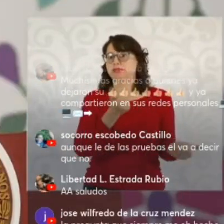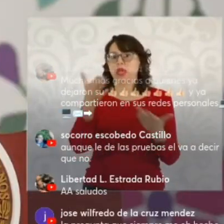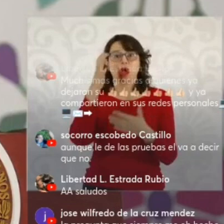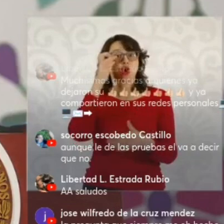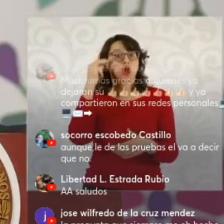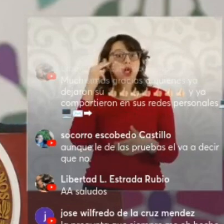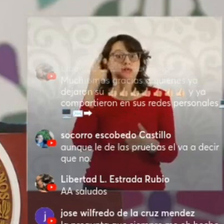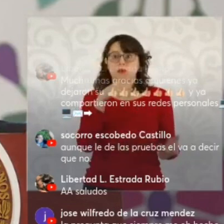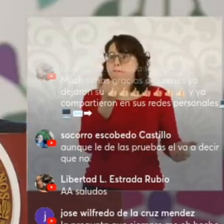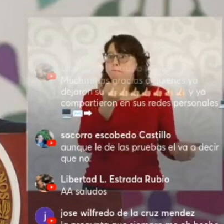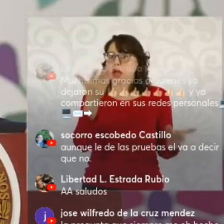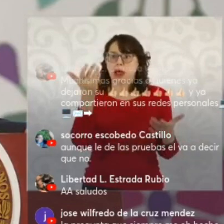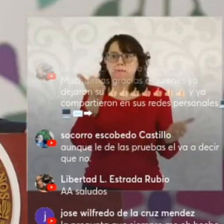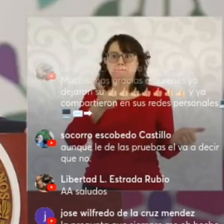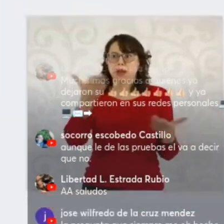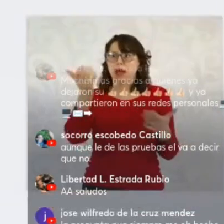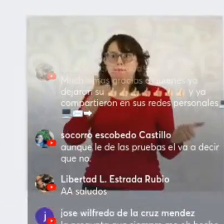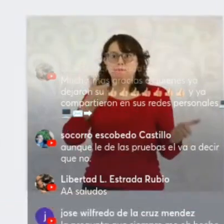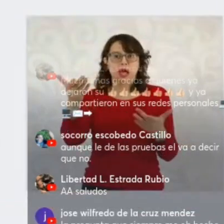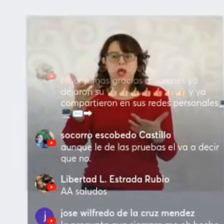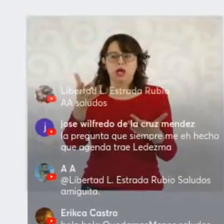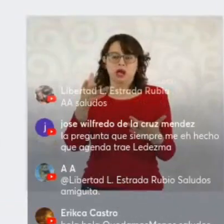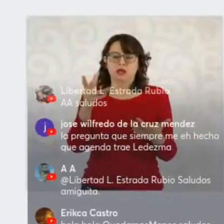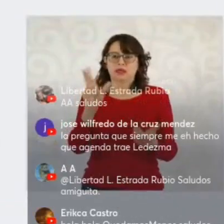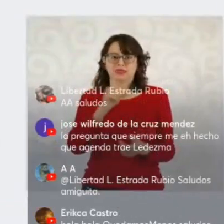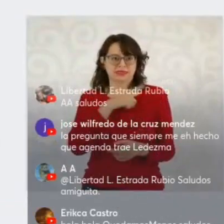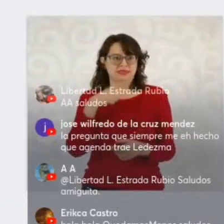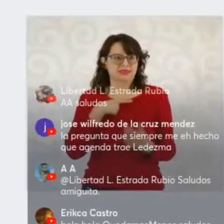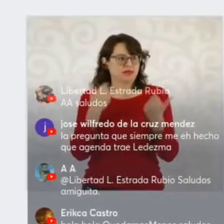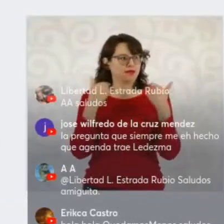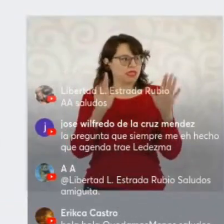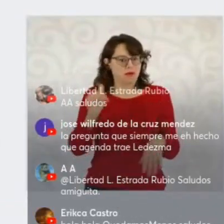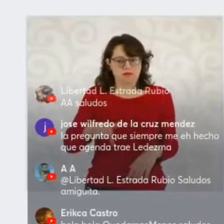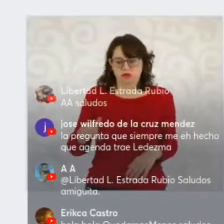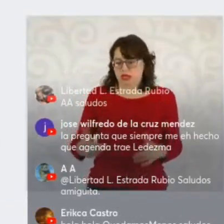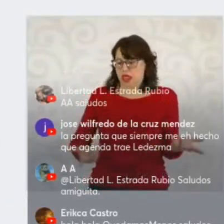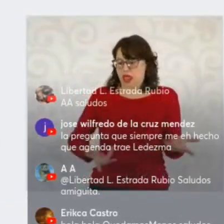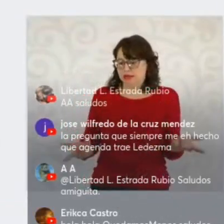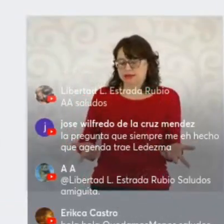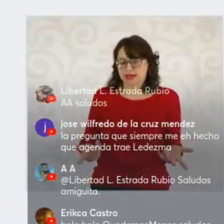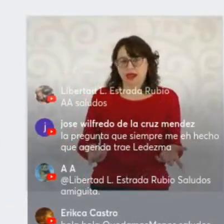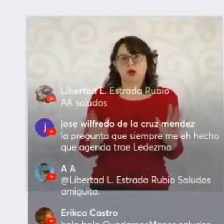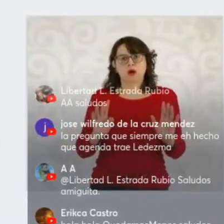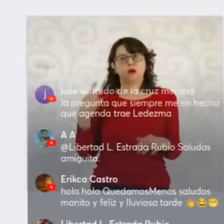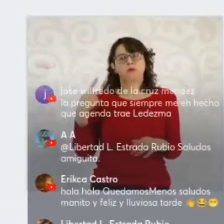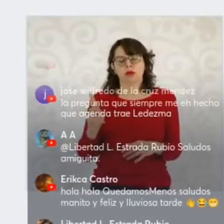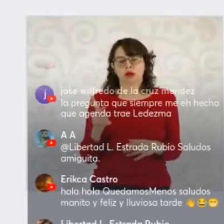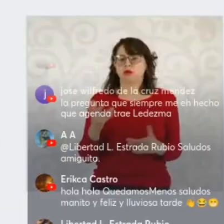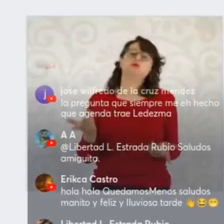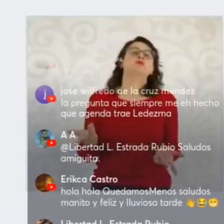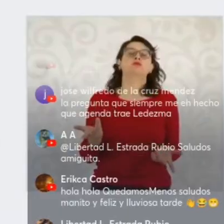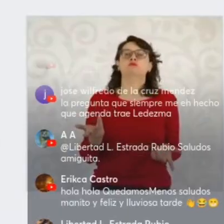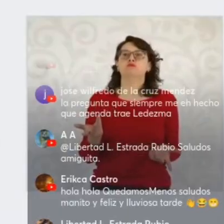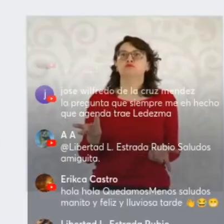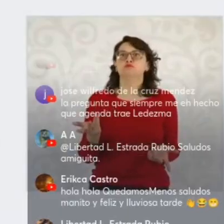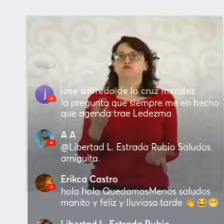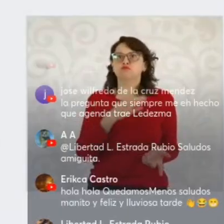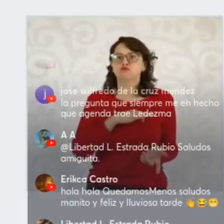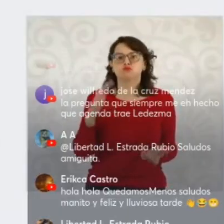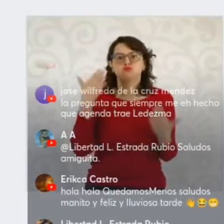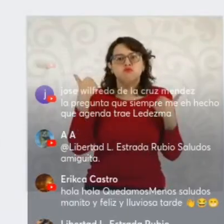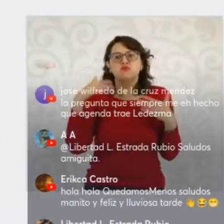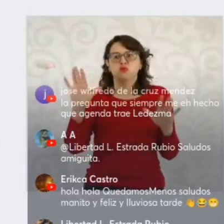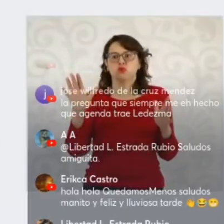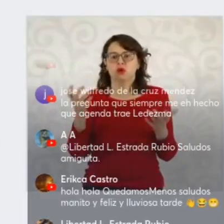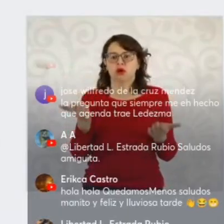vendemos cobre a China de manera directa, sino que pudiéramos nosotros pues producir